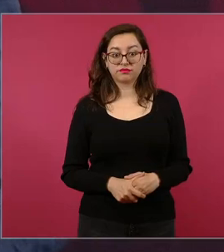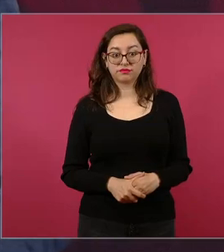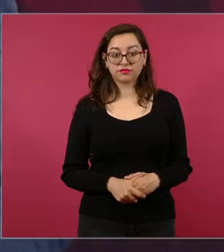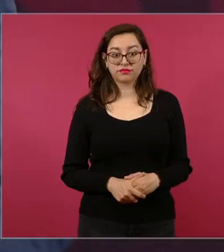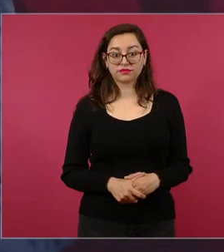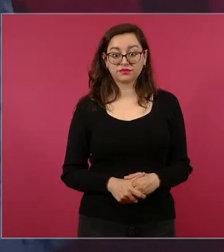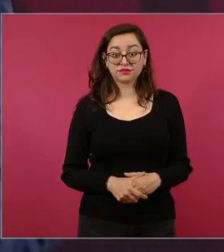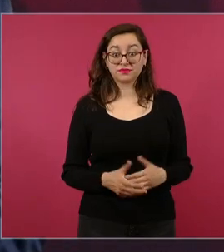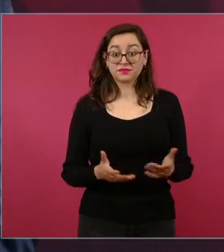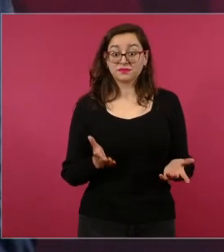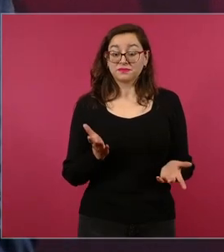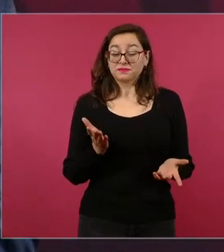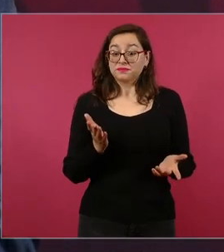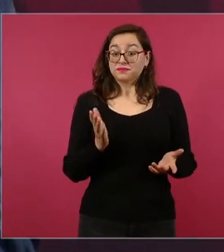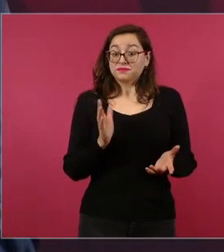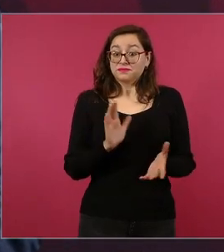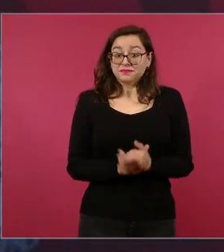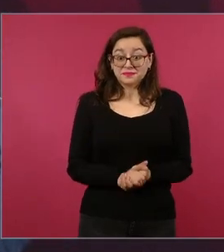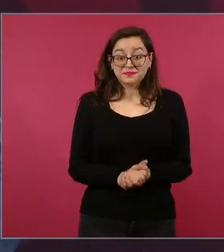Bueno.